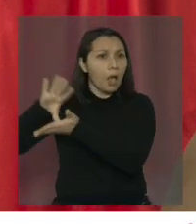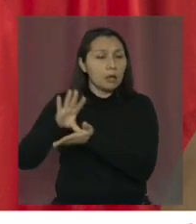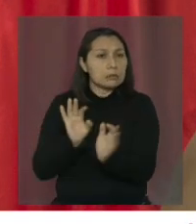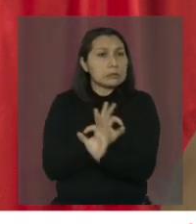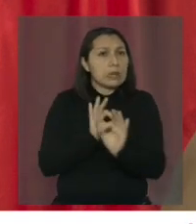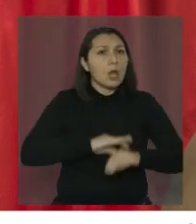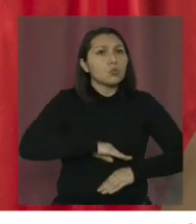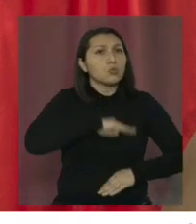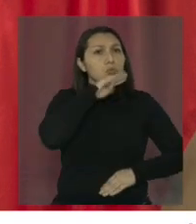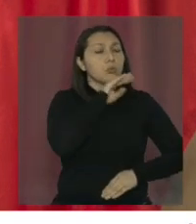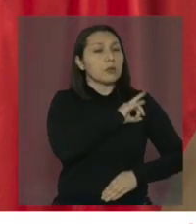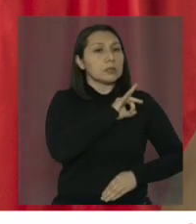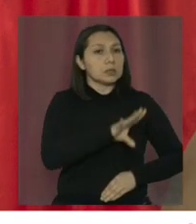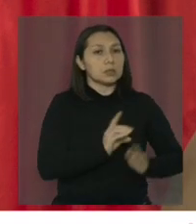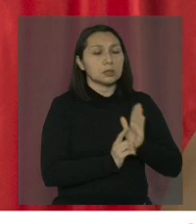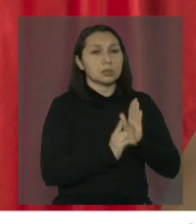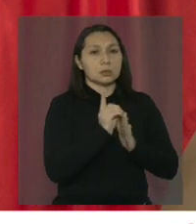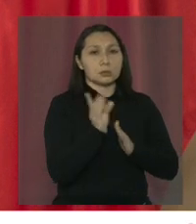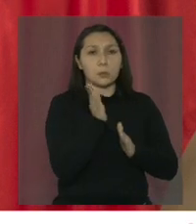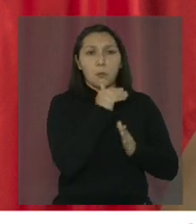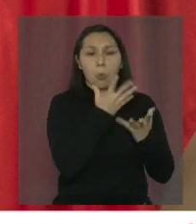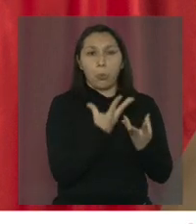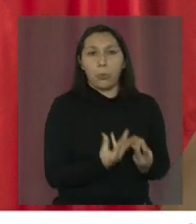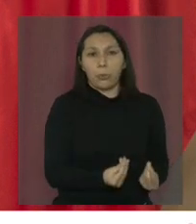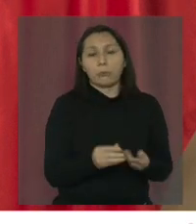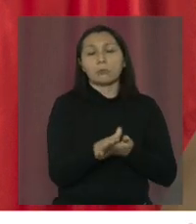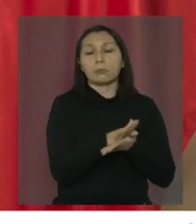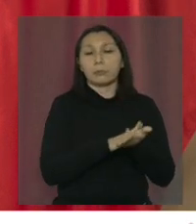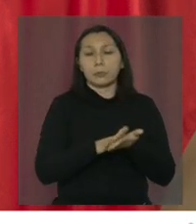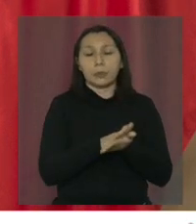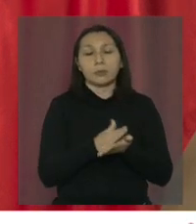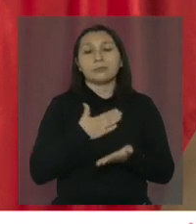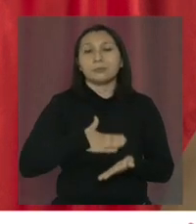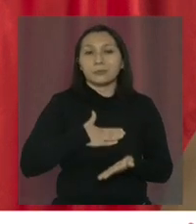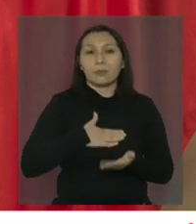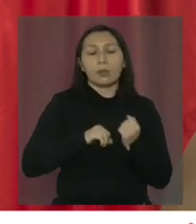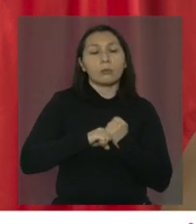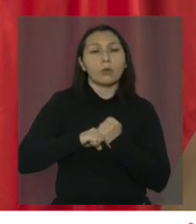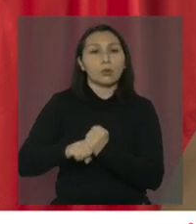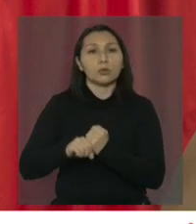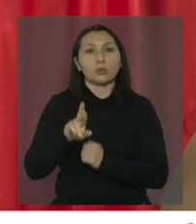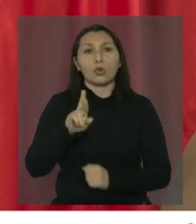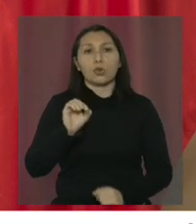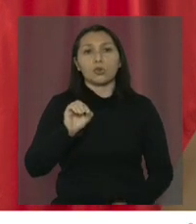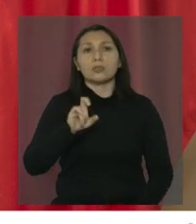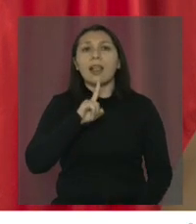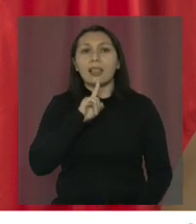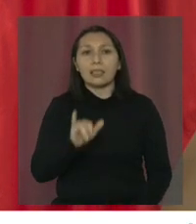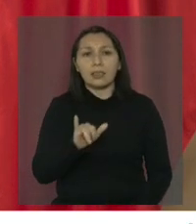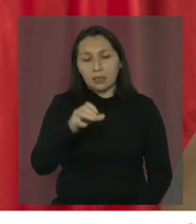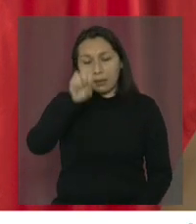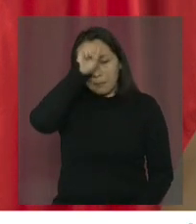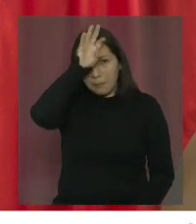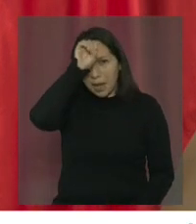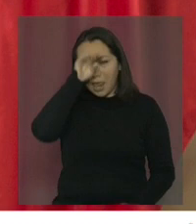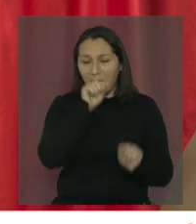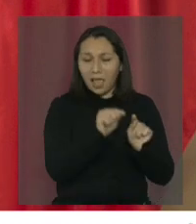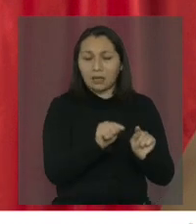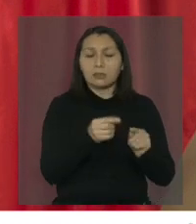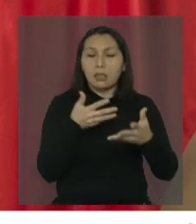riqueza suficiente para el desarrollo de nuestro país como por ejemplo lo que queremos combatir con el royalty minero y así